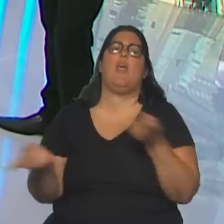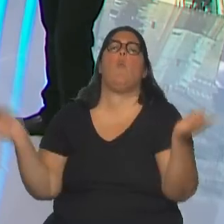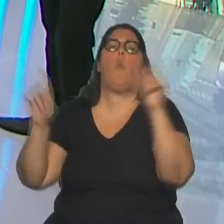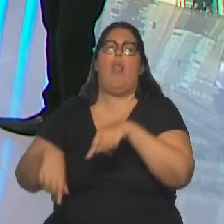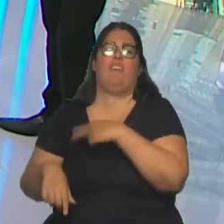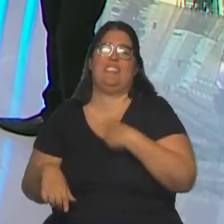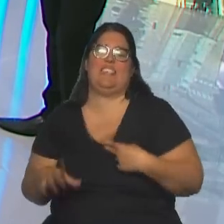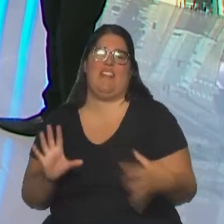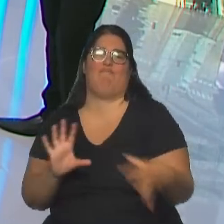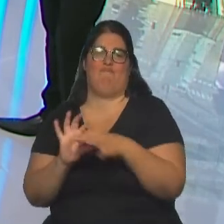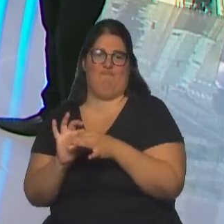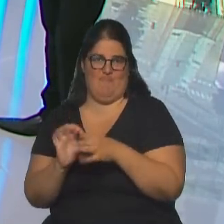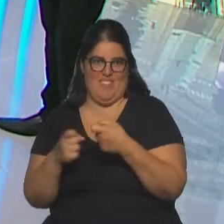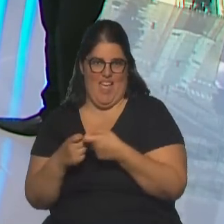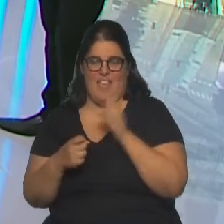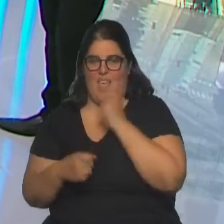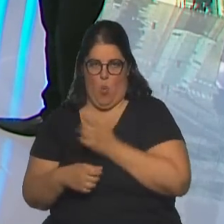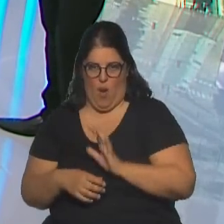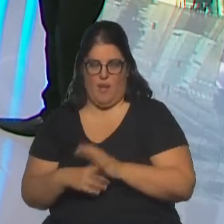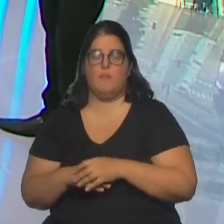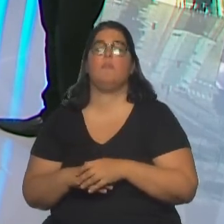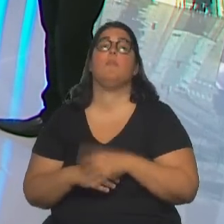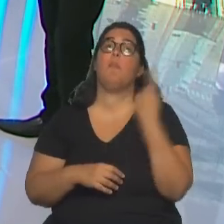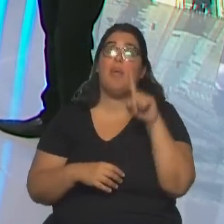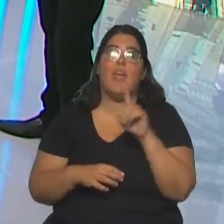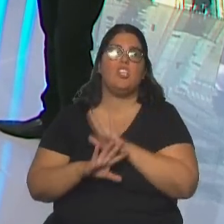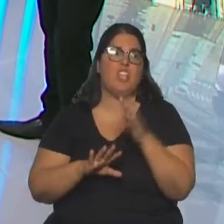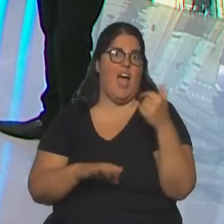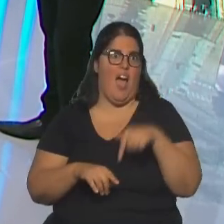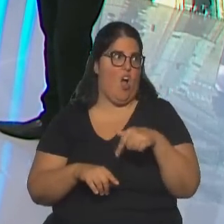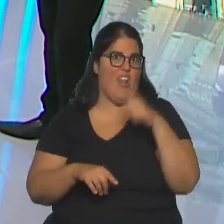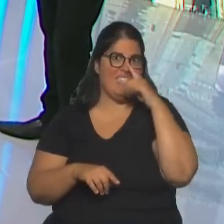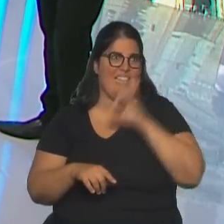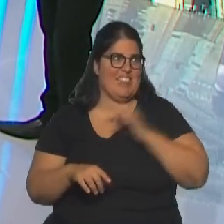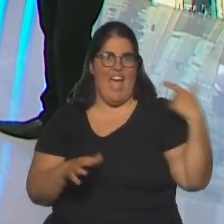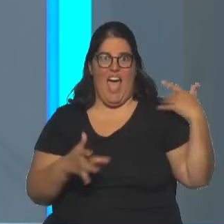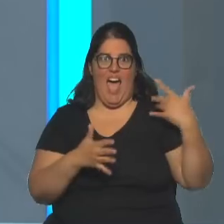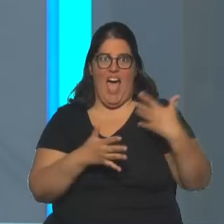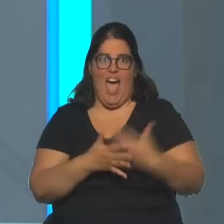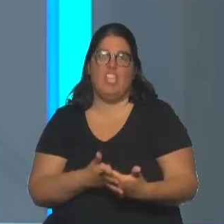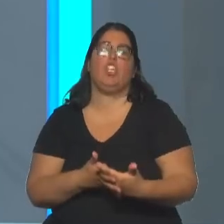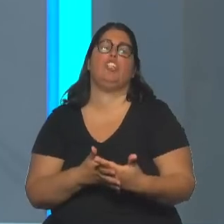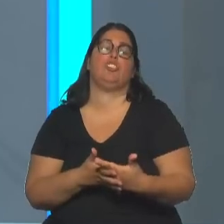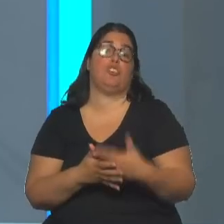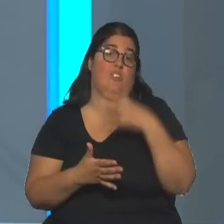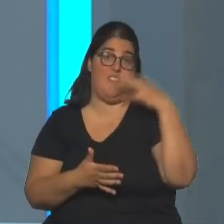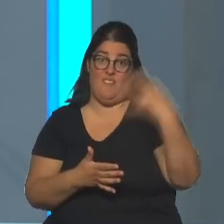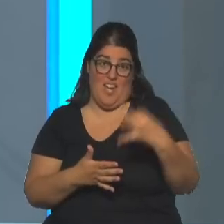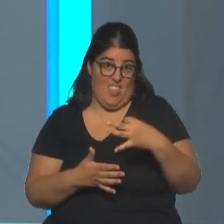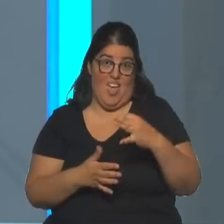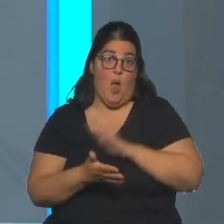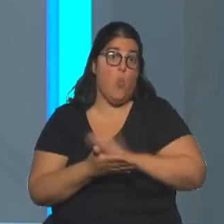con China. Pero ya habiendo pasado más de 70 años, es una realidad que hay